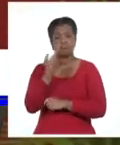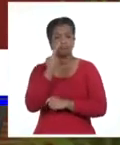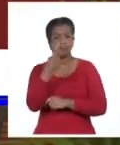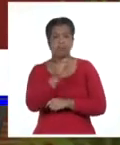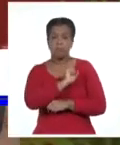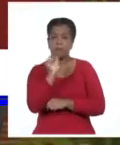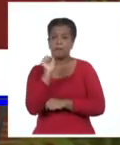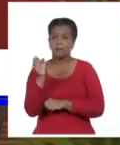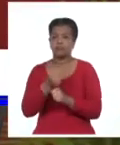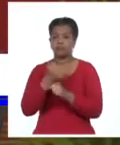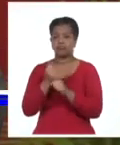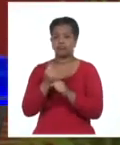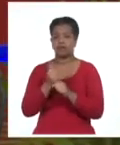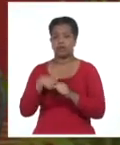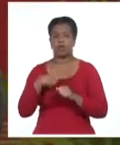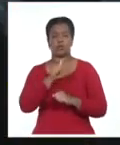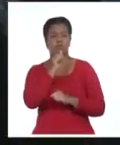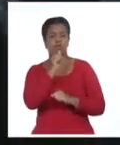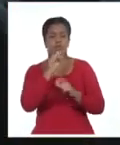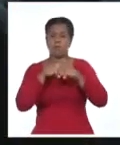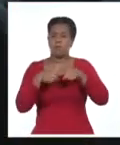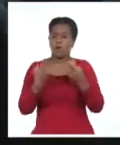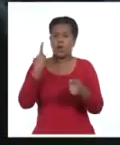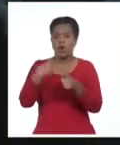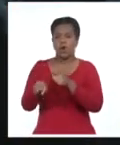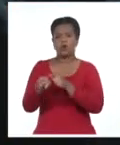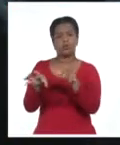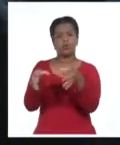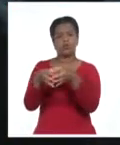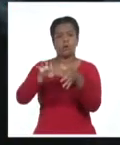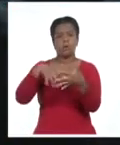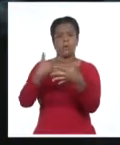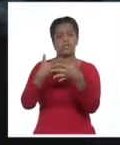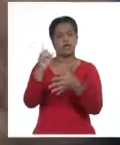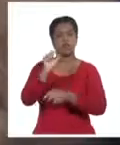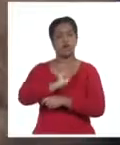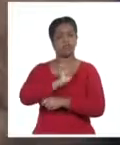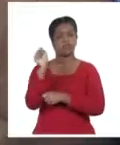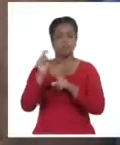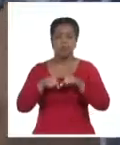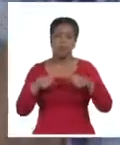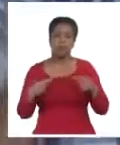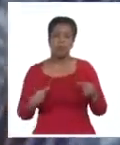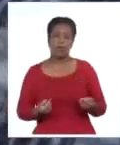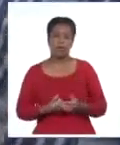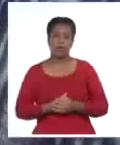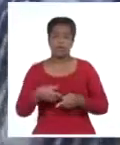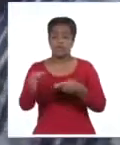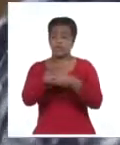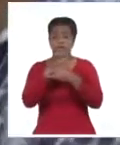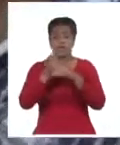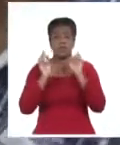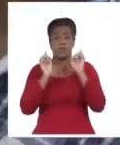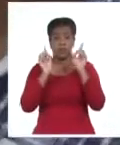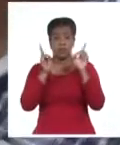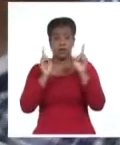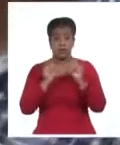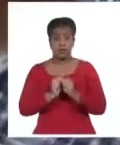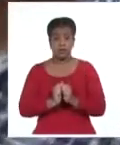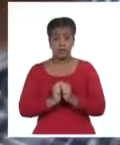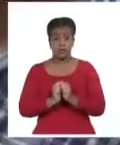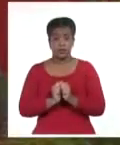lo que hay que preguntarse es por qué otros en esas mismas condiciones no son capaces. Es distinto el aseguramiento político que se hace desde el núcleo. Es distinto